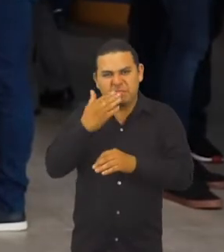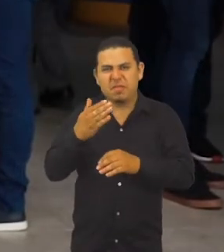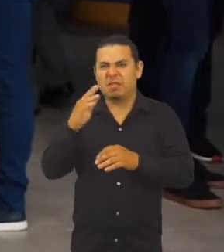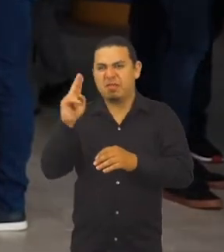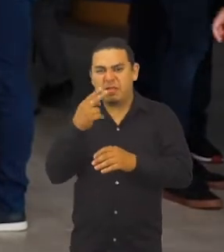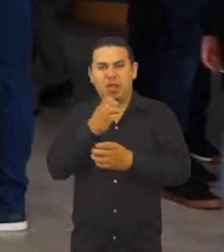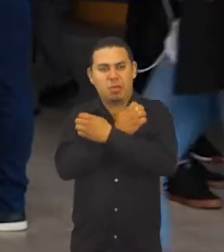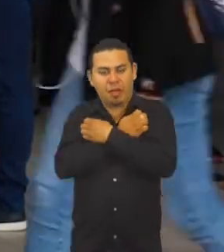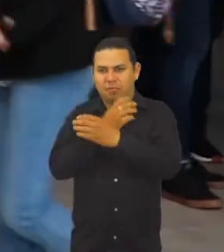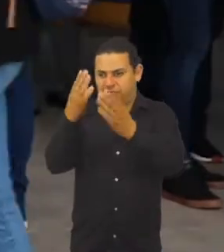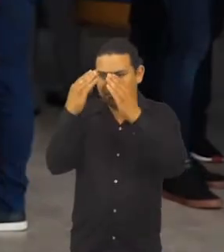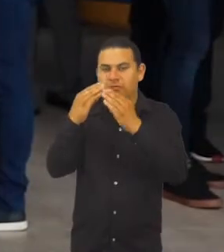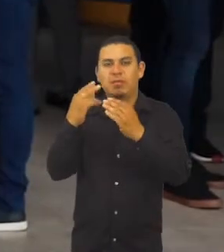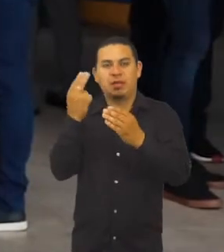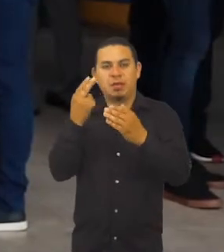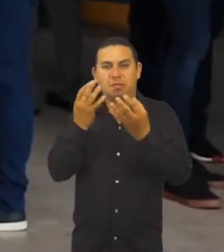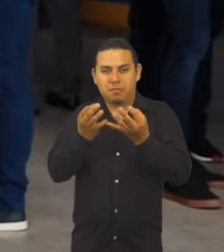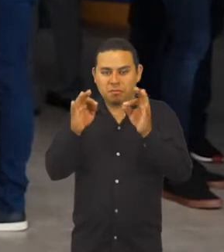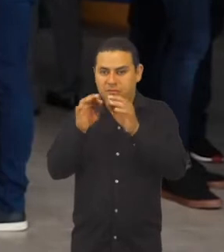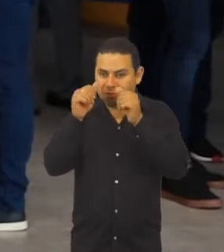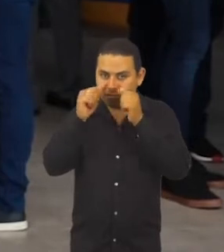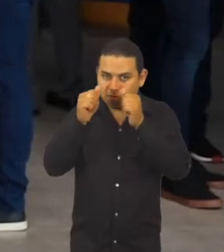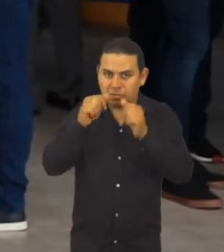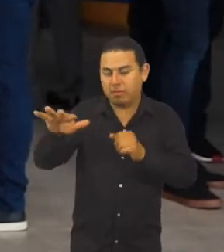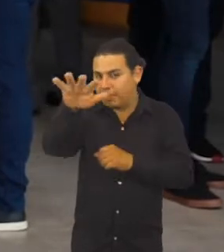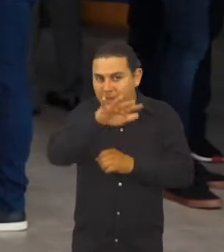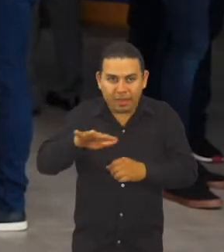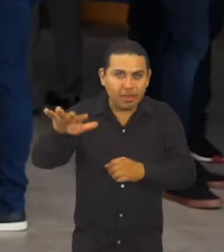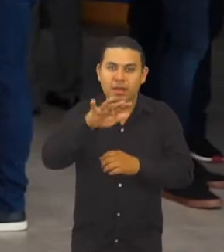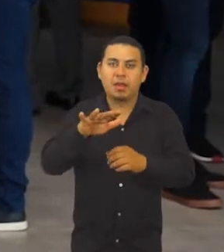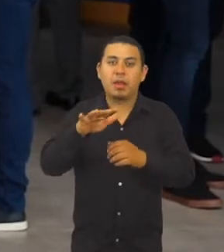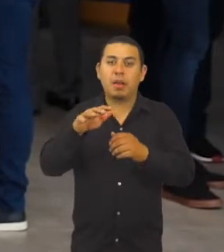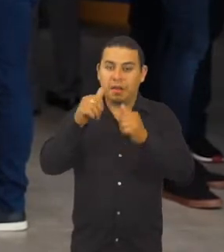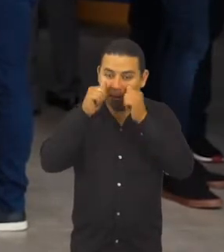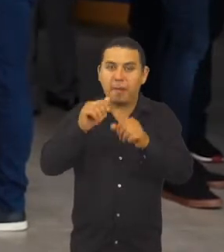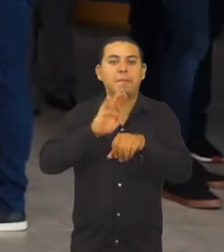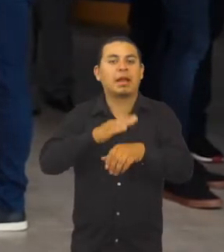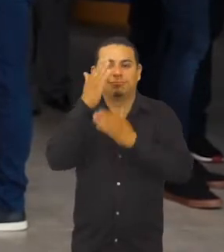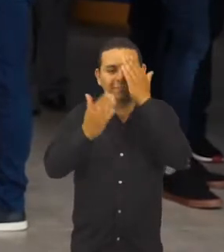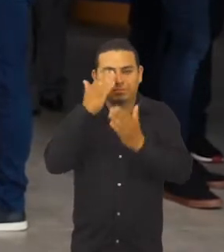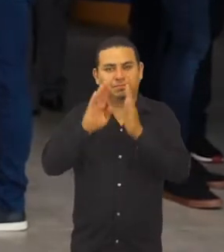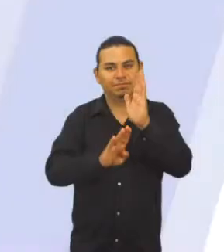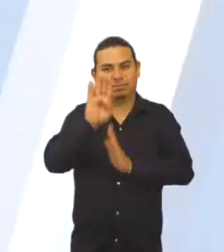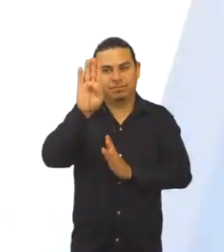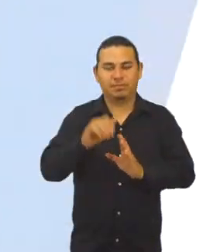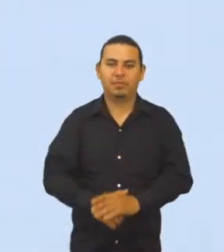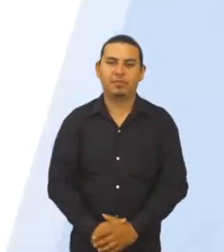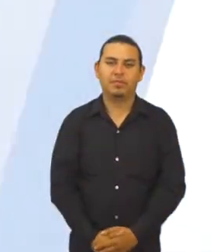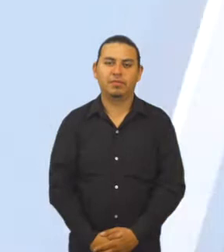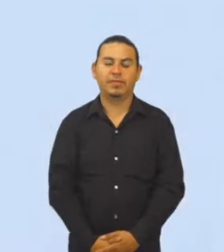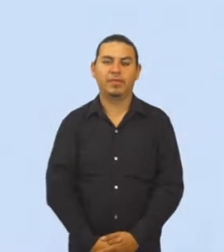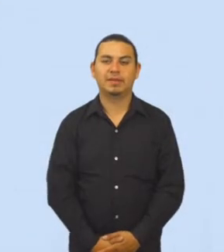100. Esa es la gran invitación que yo les hago a los estudiantes y a nuestros profesores, a cumplir con nuestra alma mater.